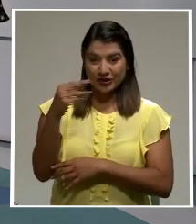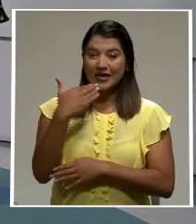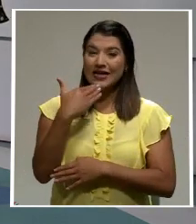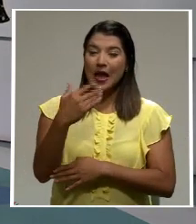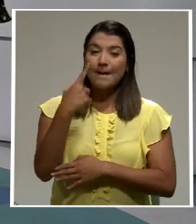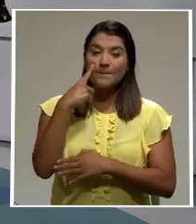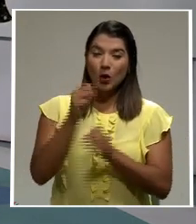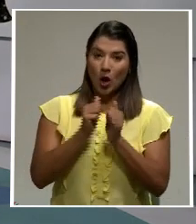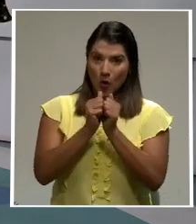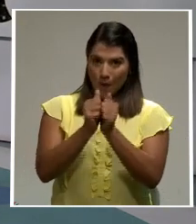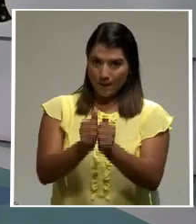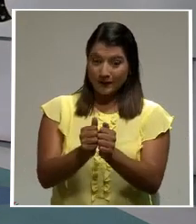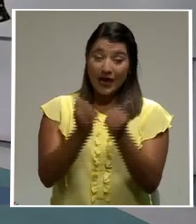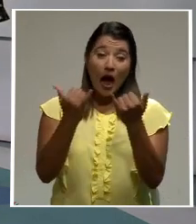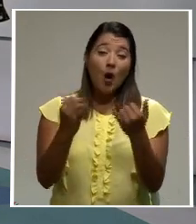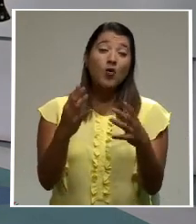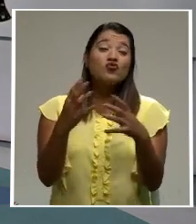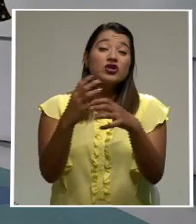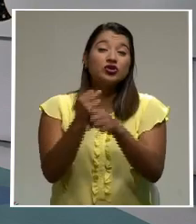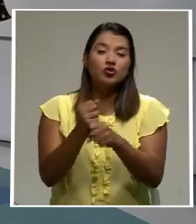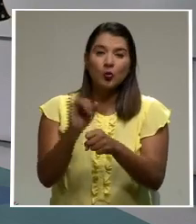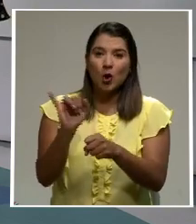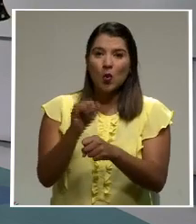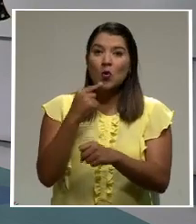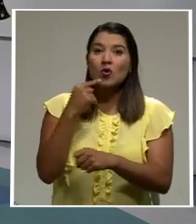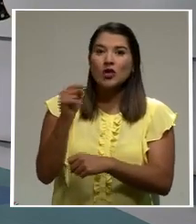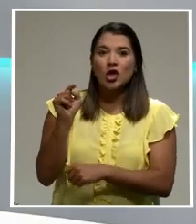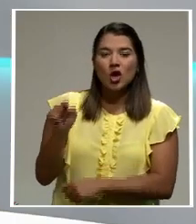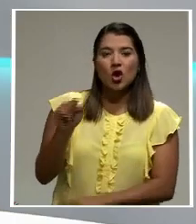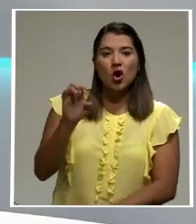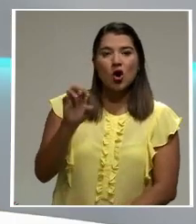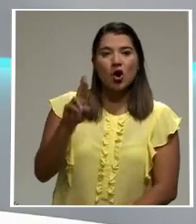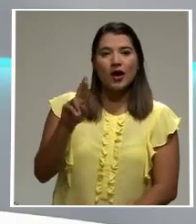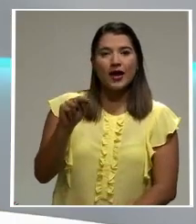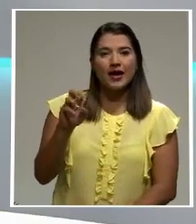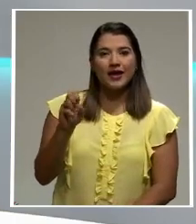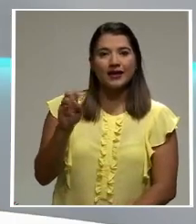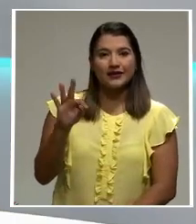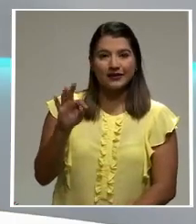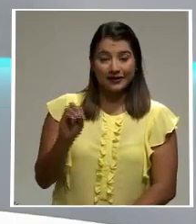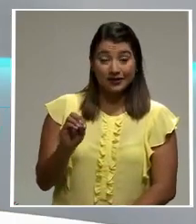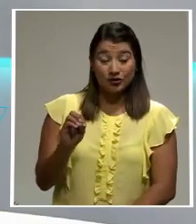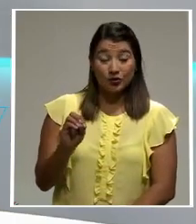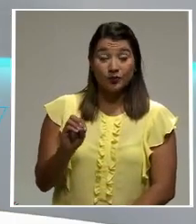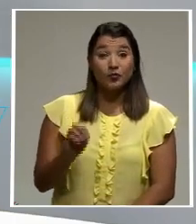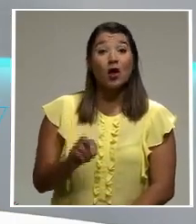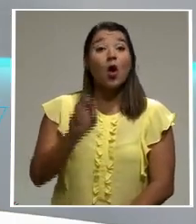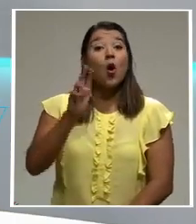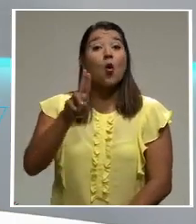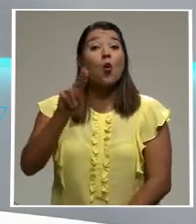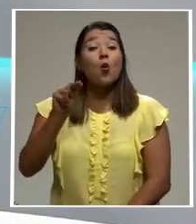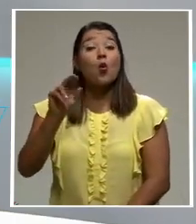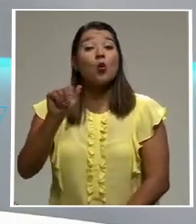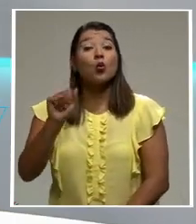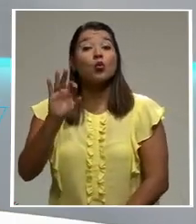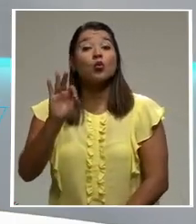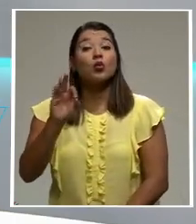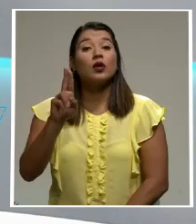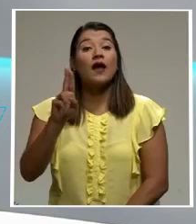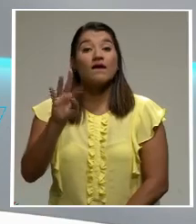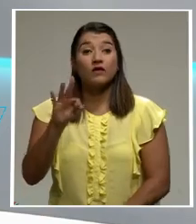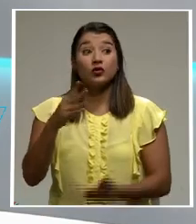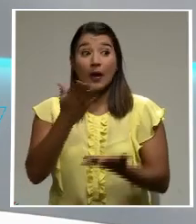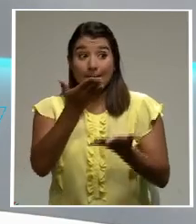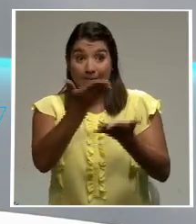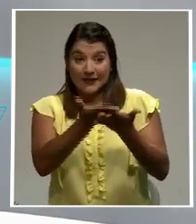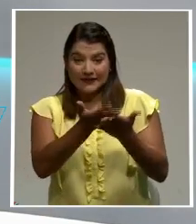el pequeño adelanto, como le decía don Ernesto, la UNAFUT está pidiendo o está presentando un protocolo para que los